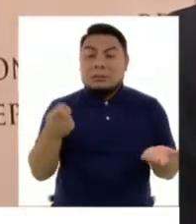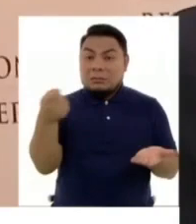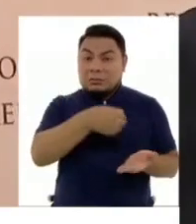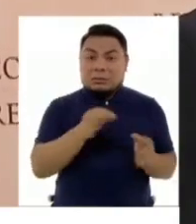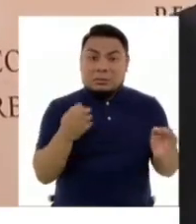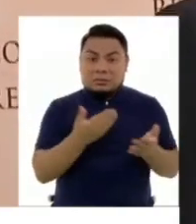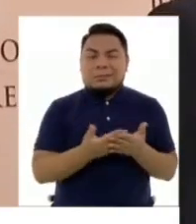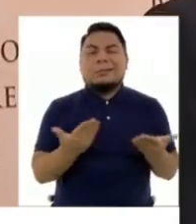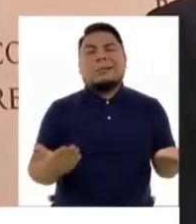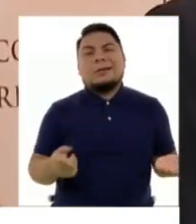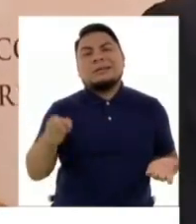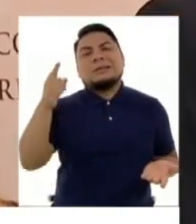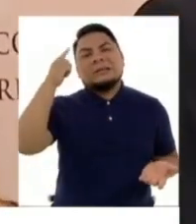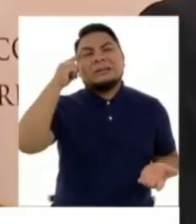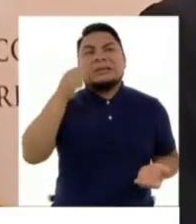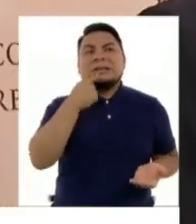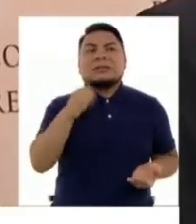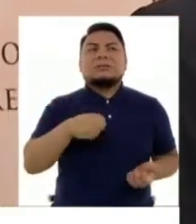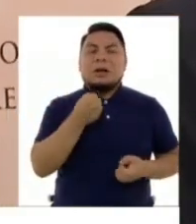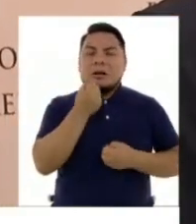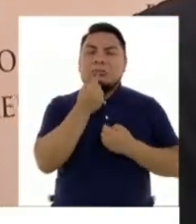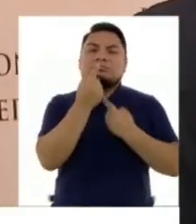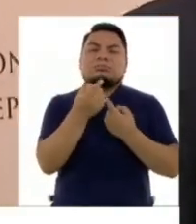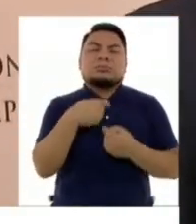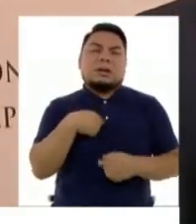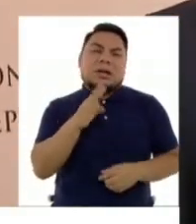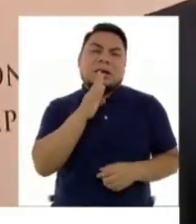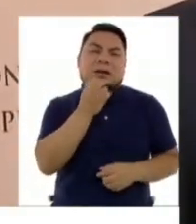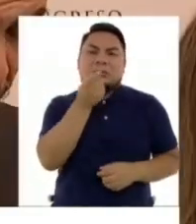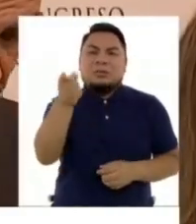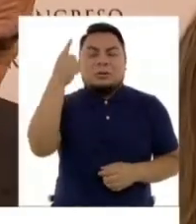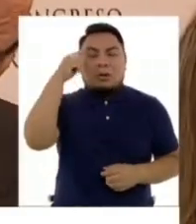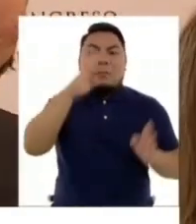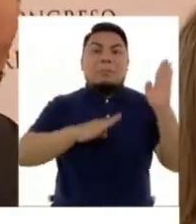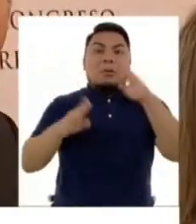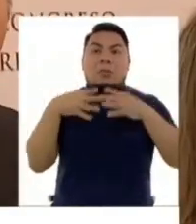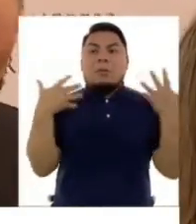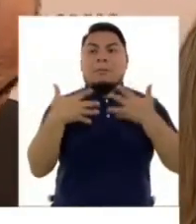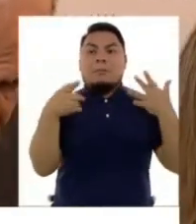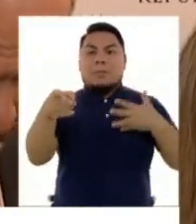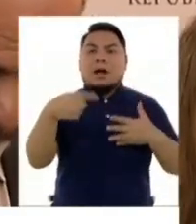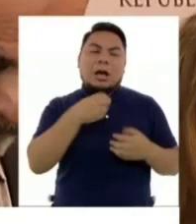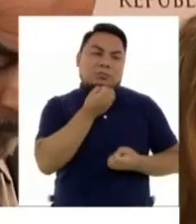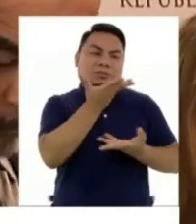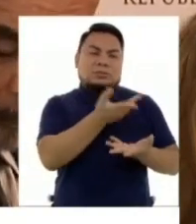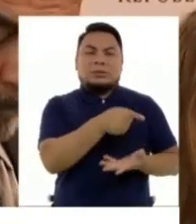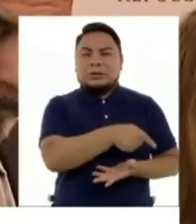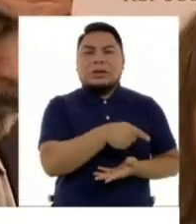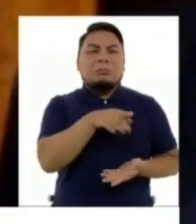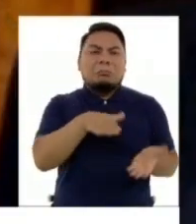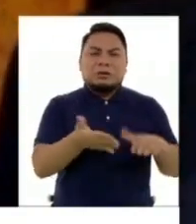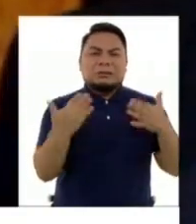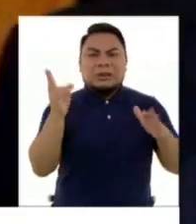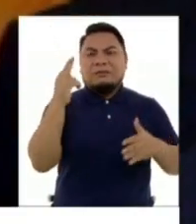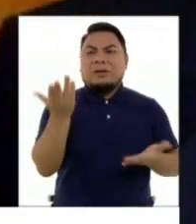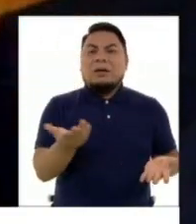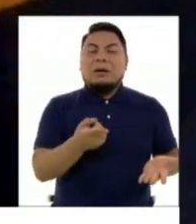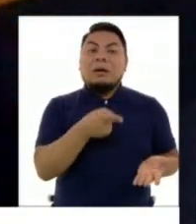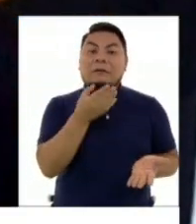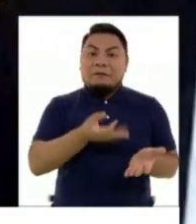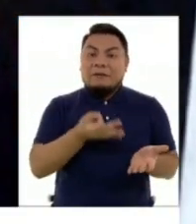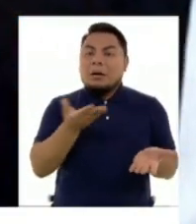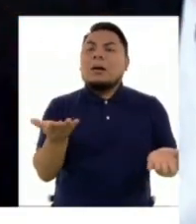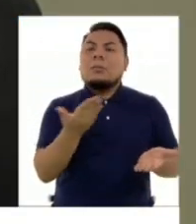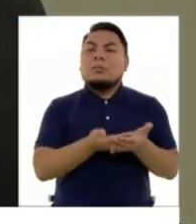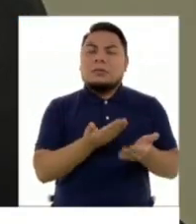una suerte de simplemente declaración de desesperación. Jorge del Castillo también considera que es una forma